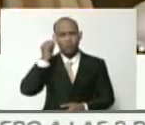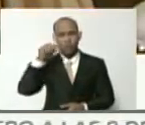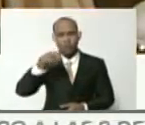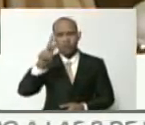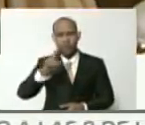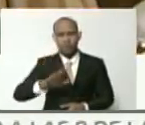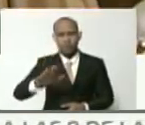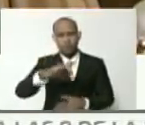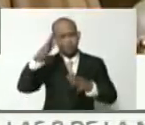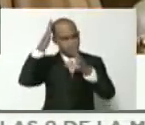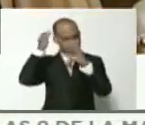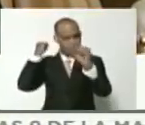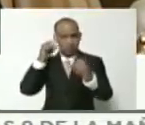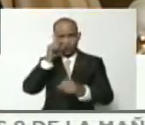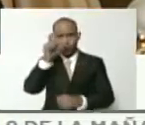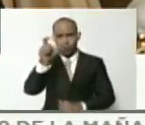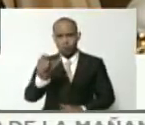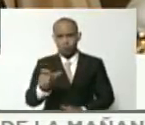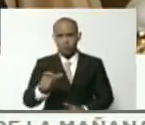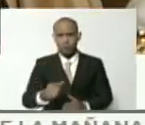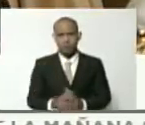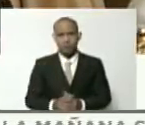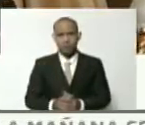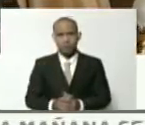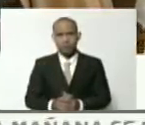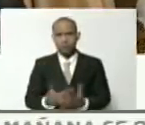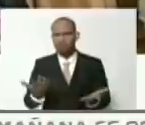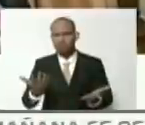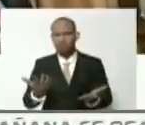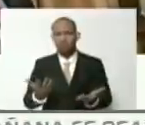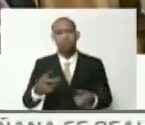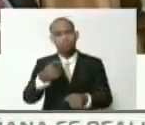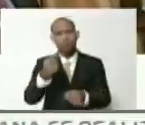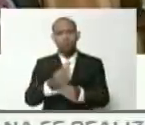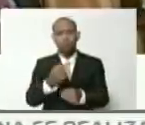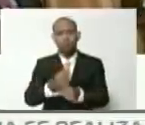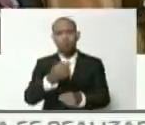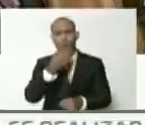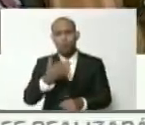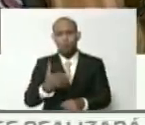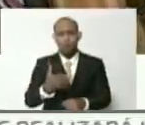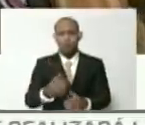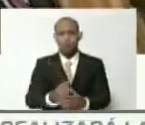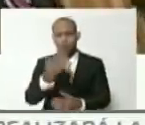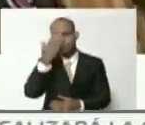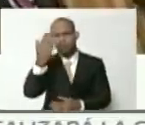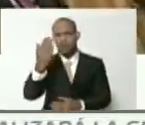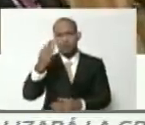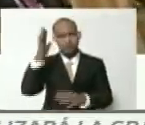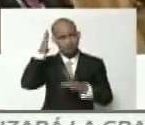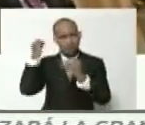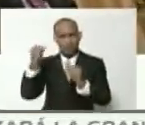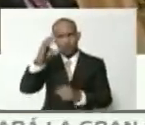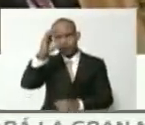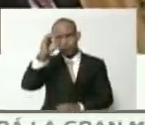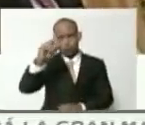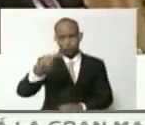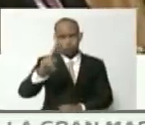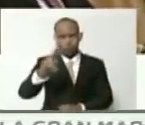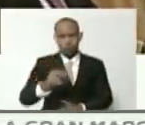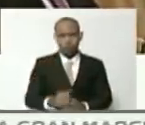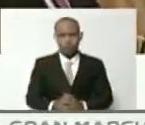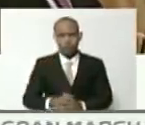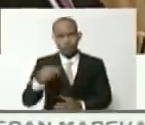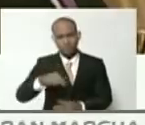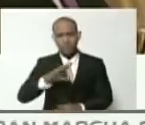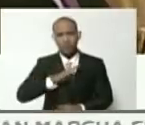al embajador Peter Grossman, por sus labores al frente de la embajada del sistema de Naciones Unidas